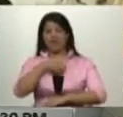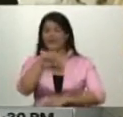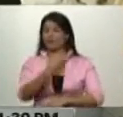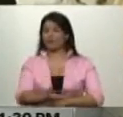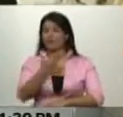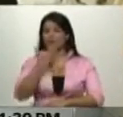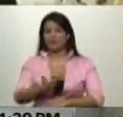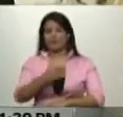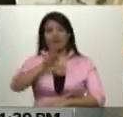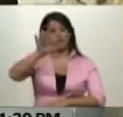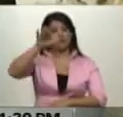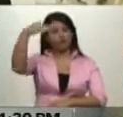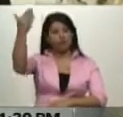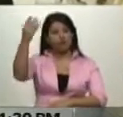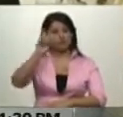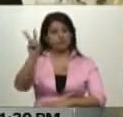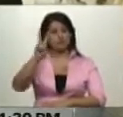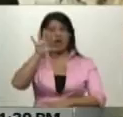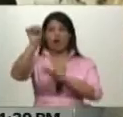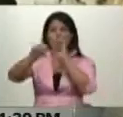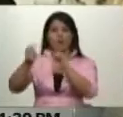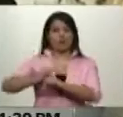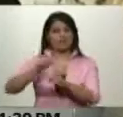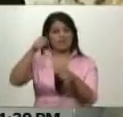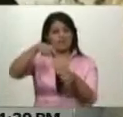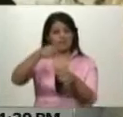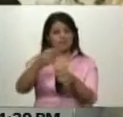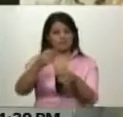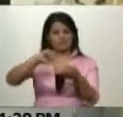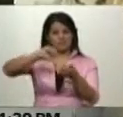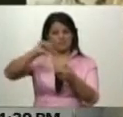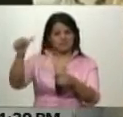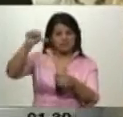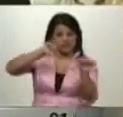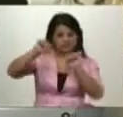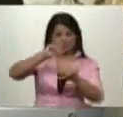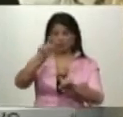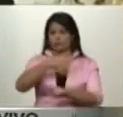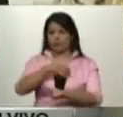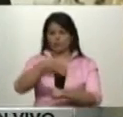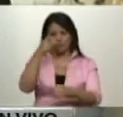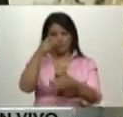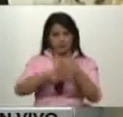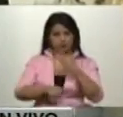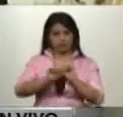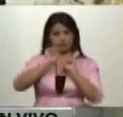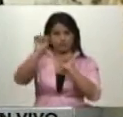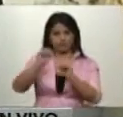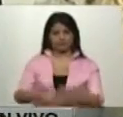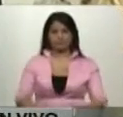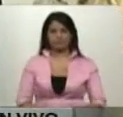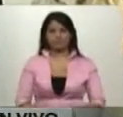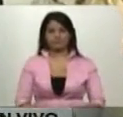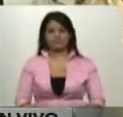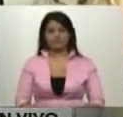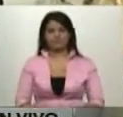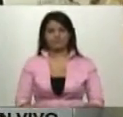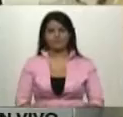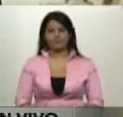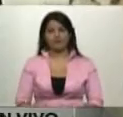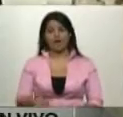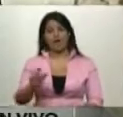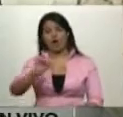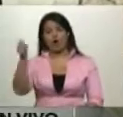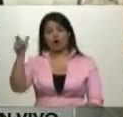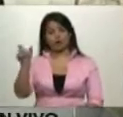nuestra alimentación, para nuestra salud y para la capacidad productiva. Ahora uno de los compañeros va a dar su opinión